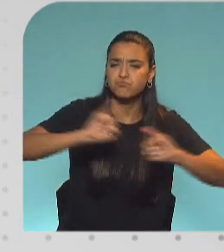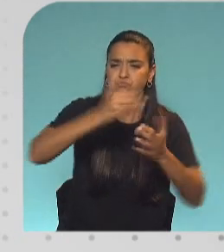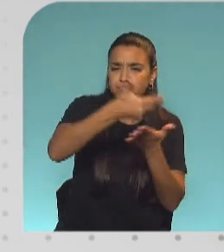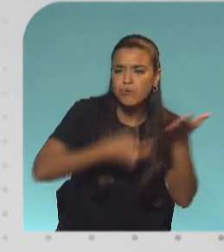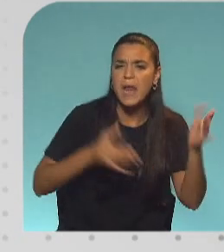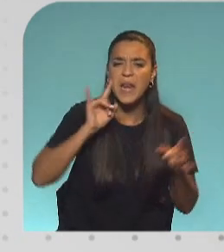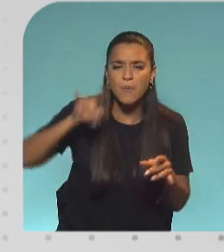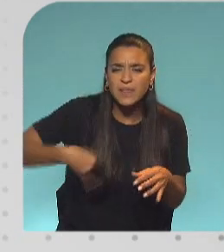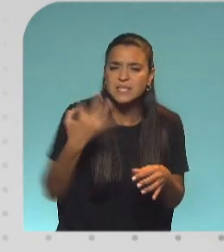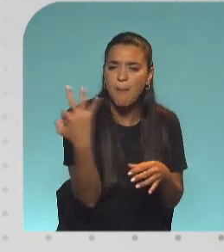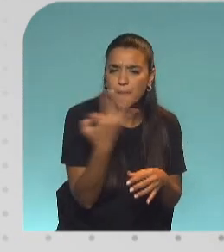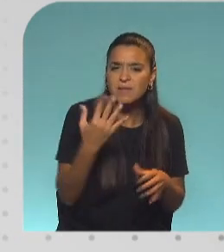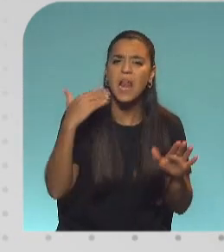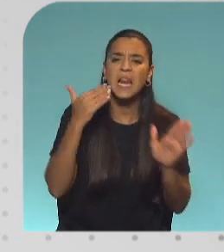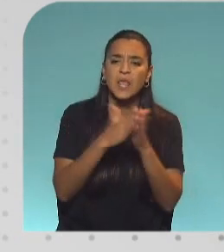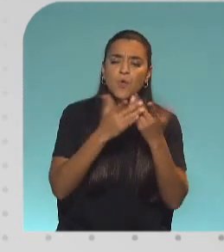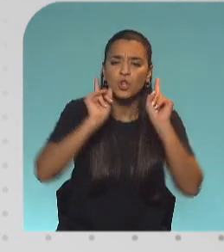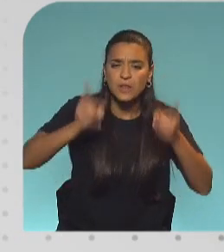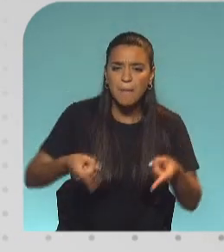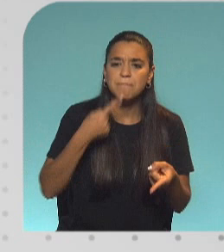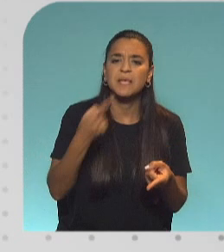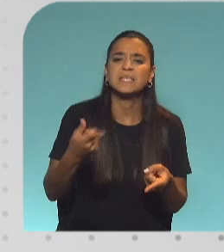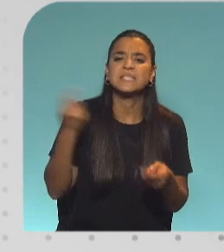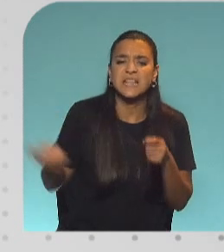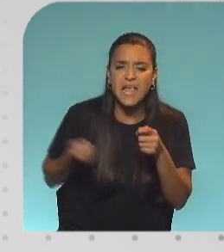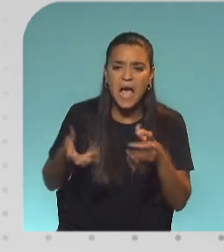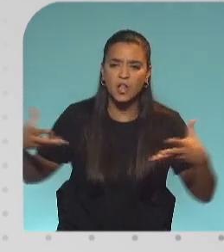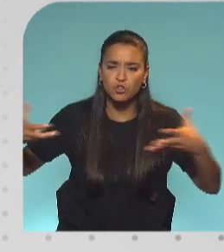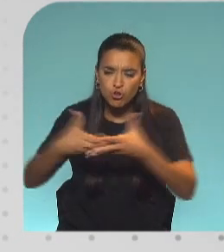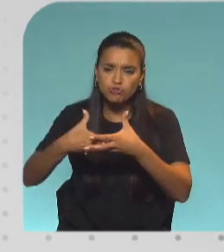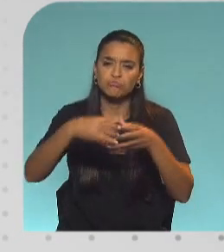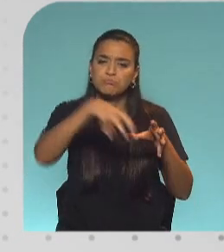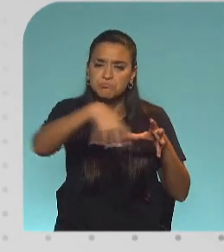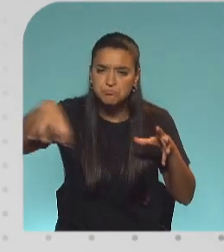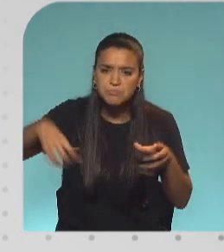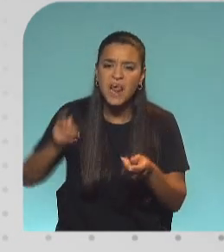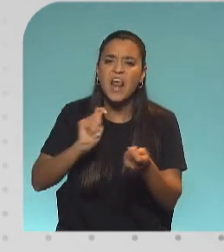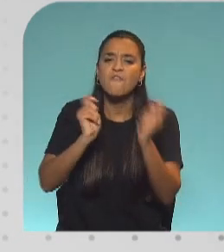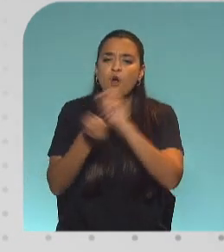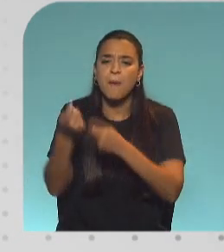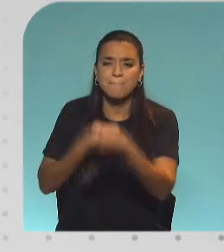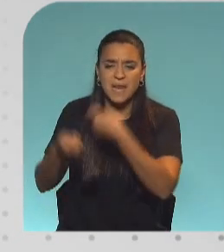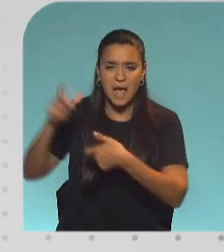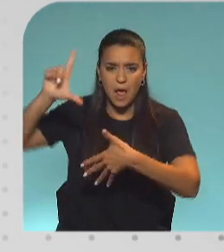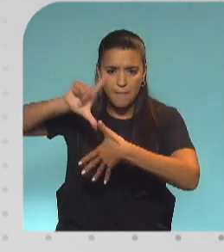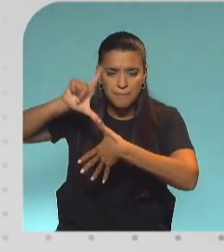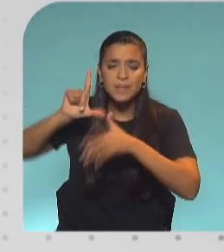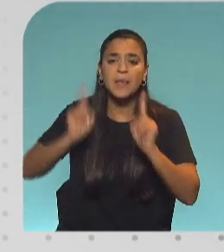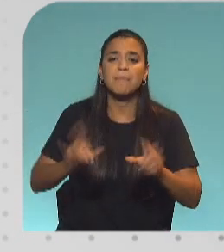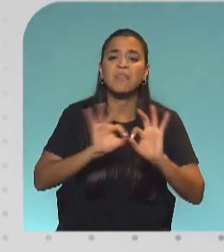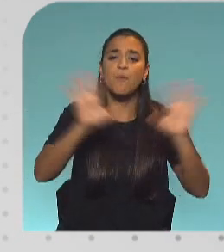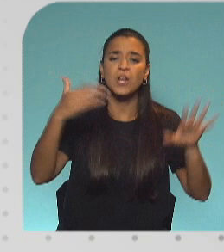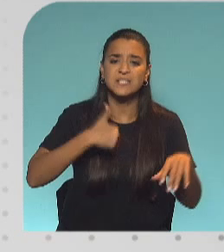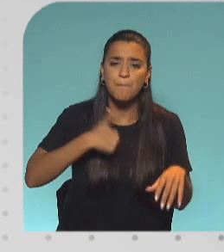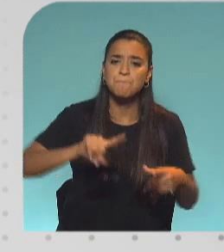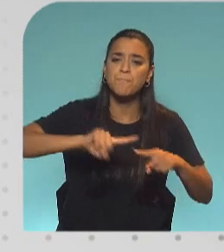revistas especializadas y libros, entre ellos Sindicatos, Coaliciones Partidarias y Reformas de Mercado en América Latina y Democracia Argentina, la